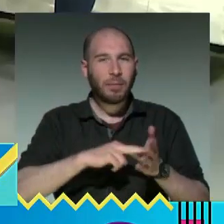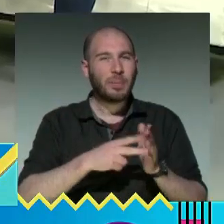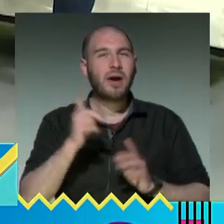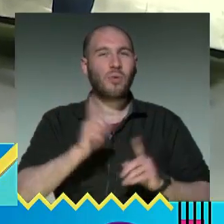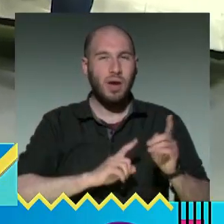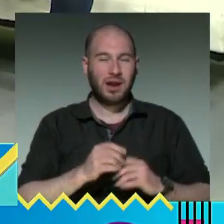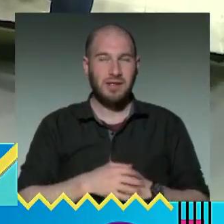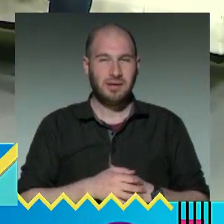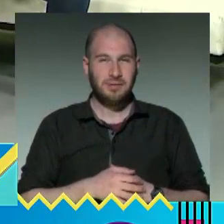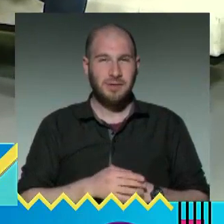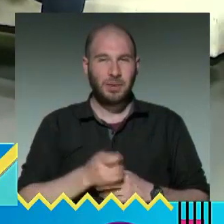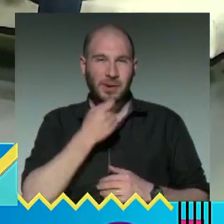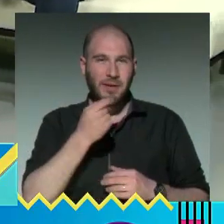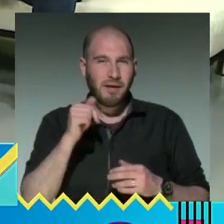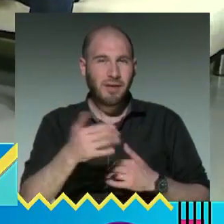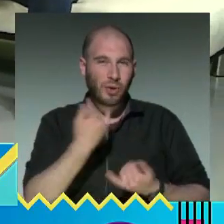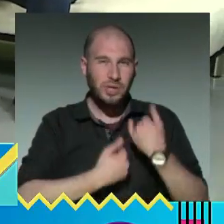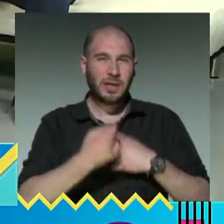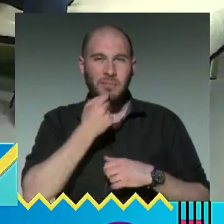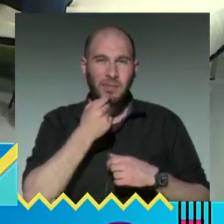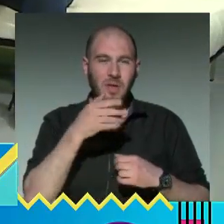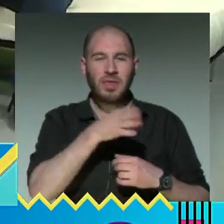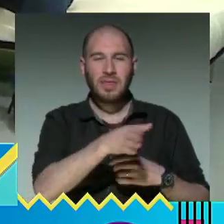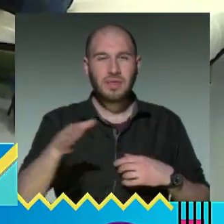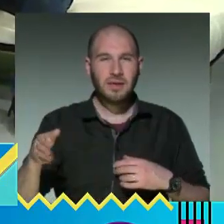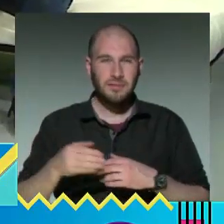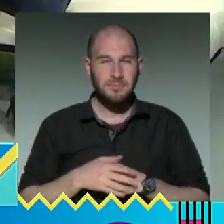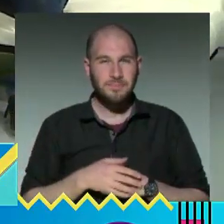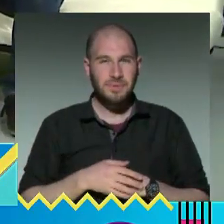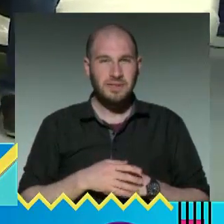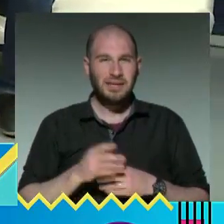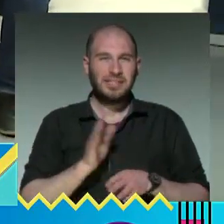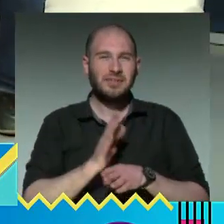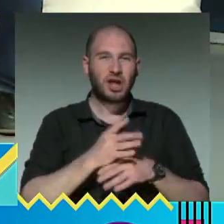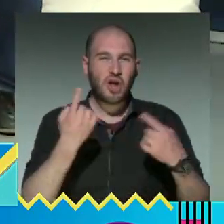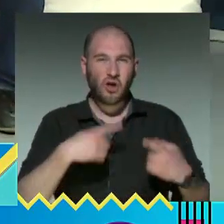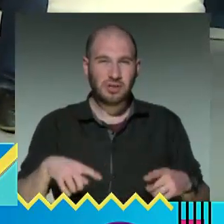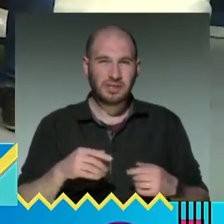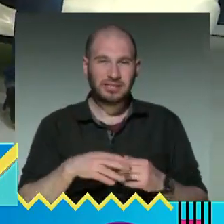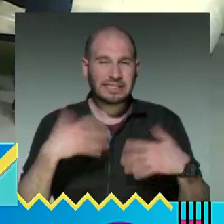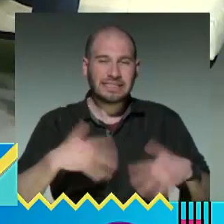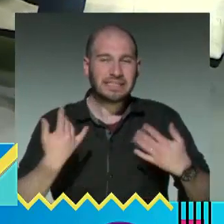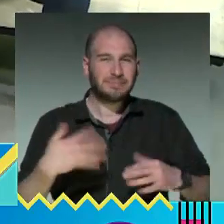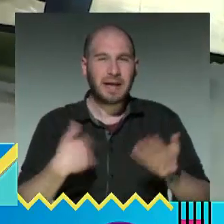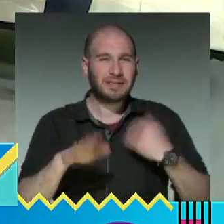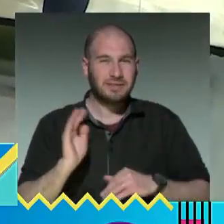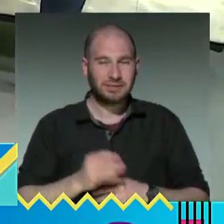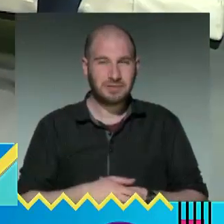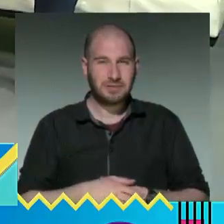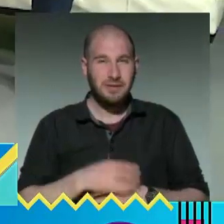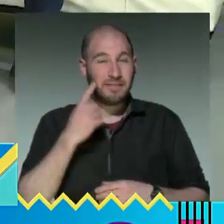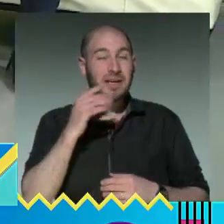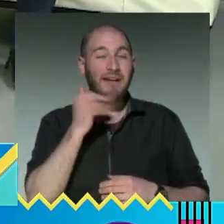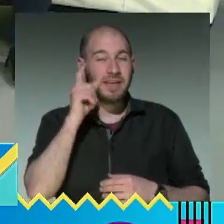dificultades quizás que se escuchan, ¿no? Cuando uno va a territorio, ¿qué son las cosas más urgentes, si se quiere?